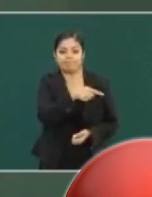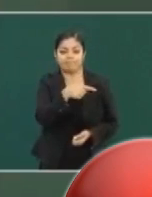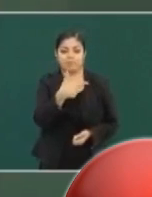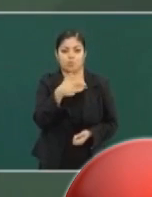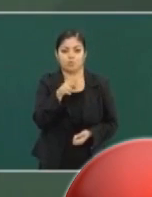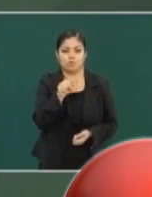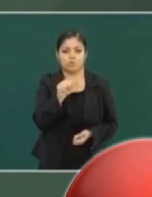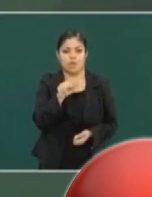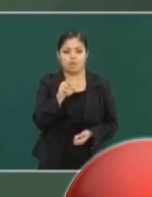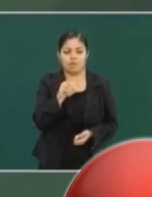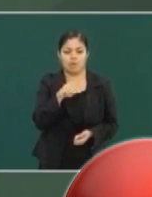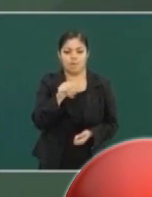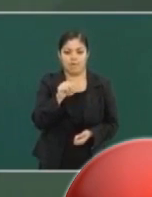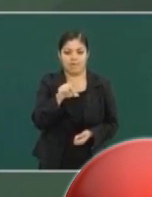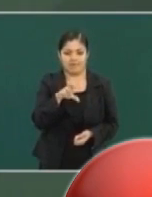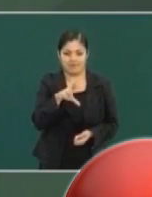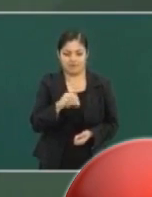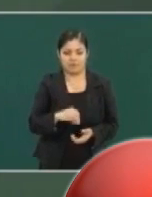Cuando triunfa